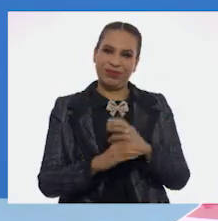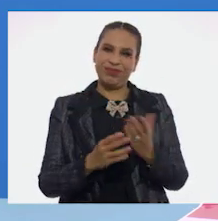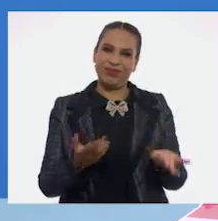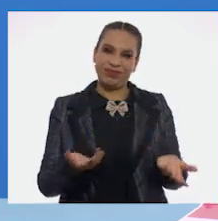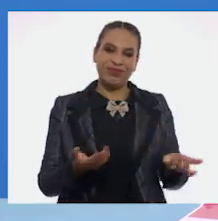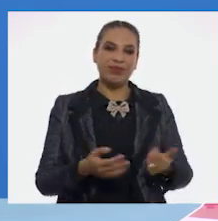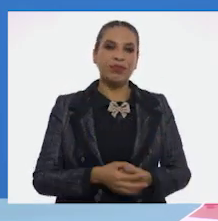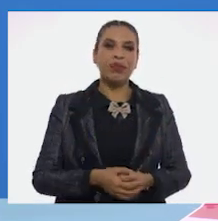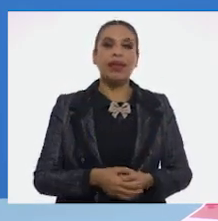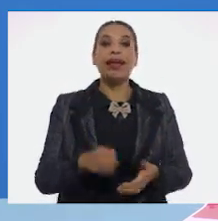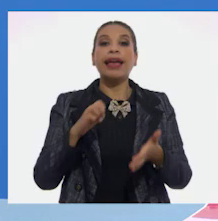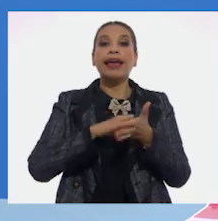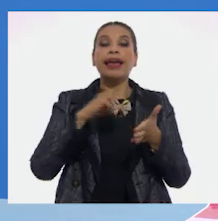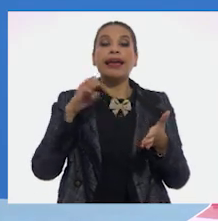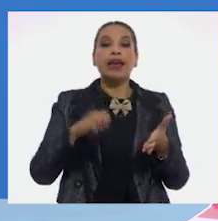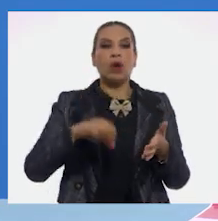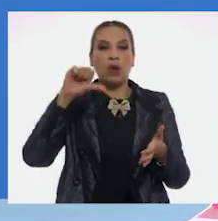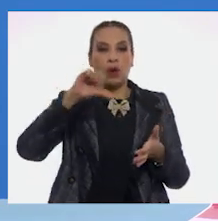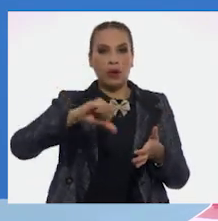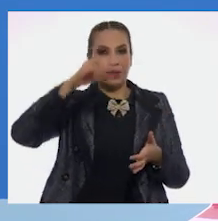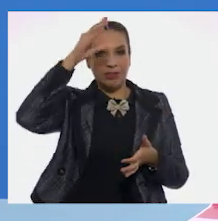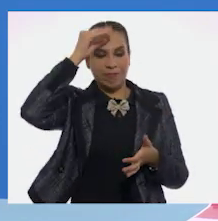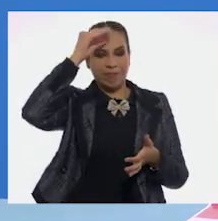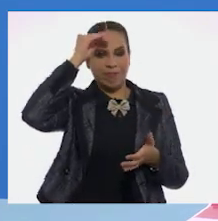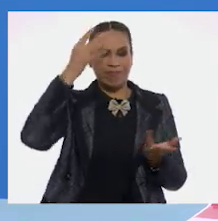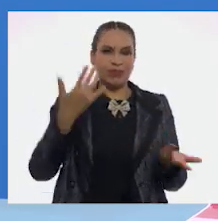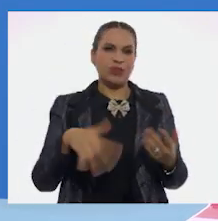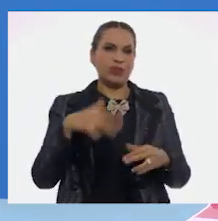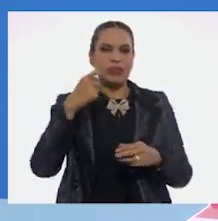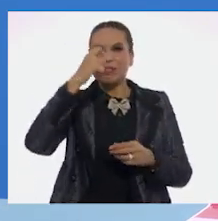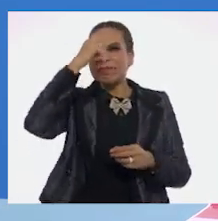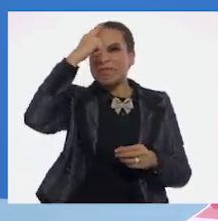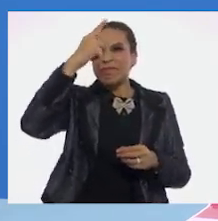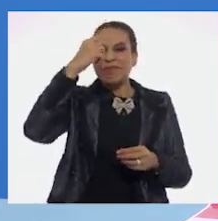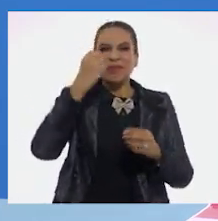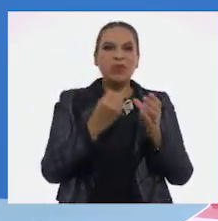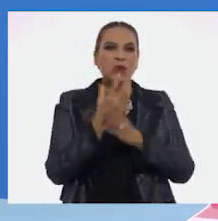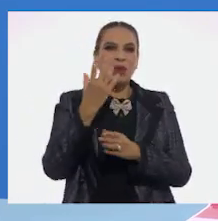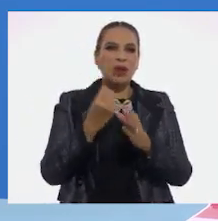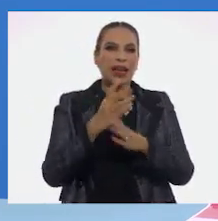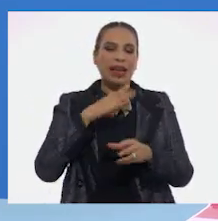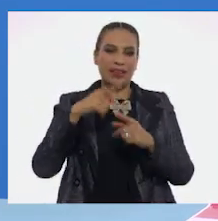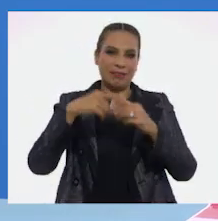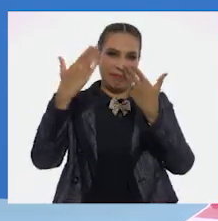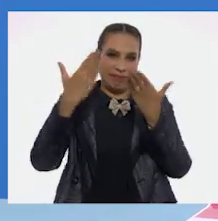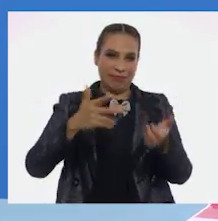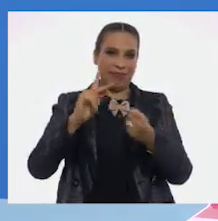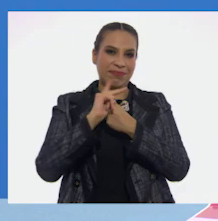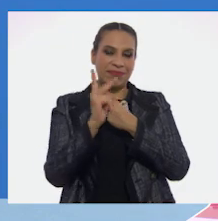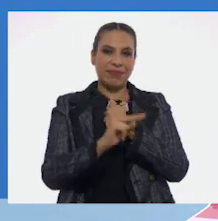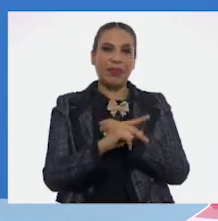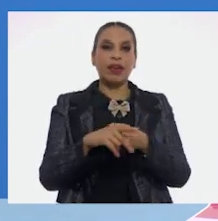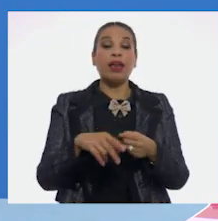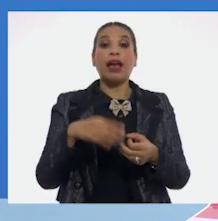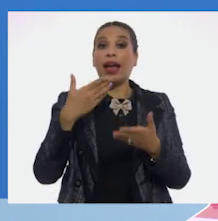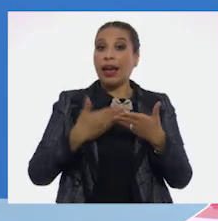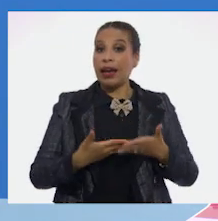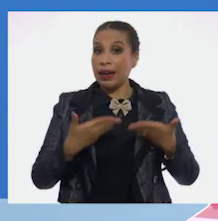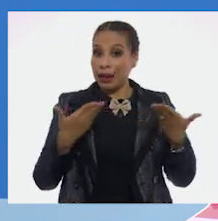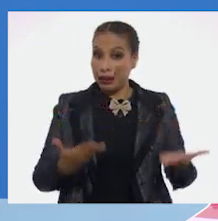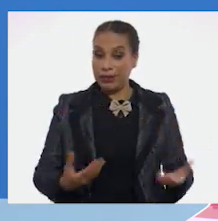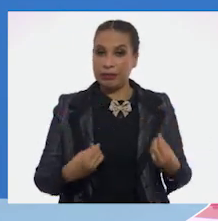cosas. Por ejemplo, hoy aprendí sobre los inventos que llegaron a nuestro país y que en la